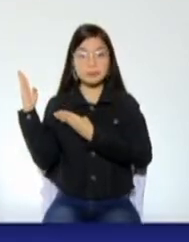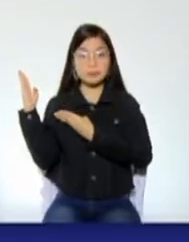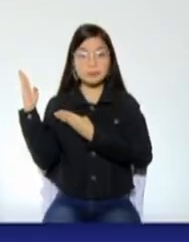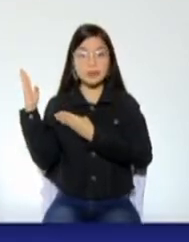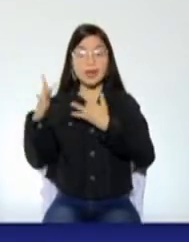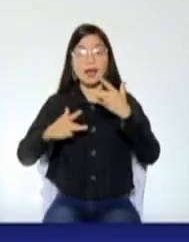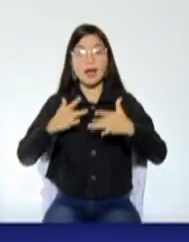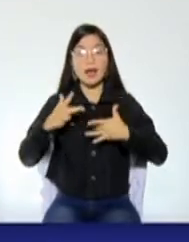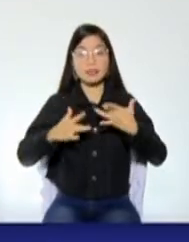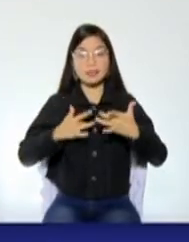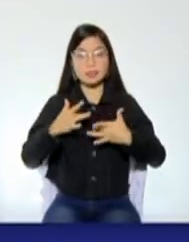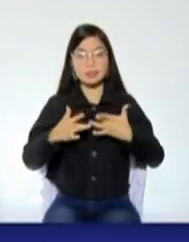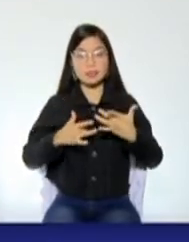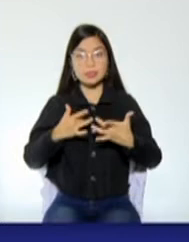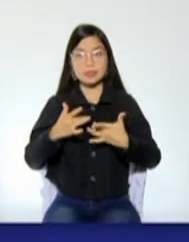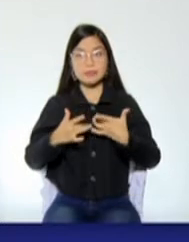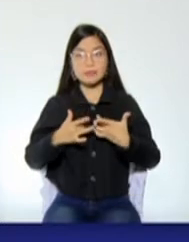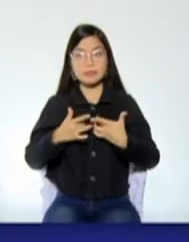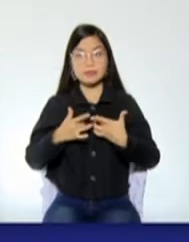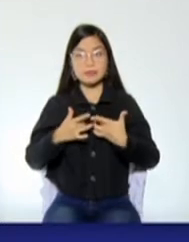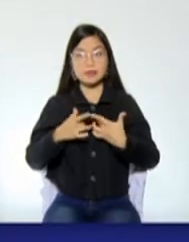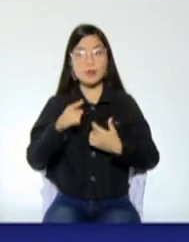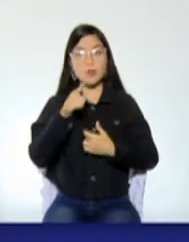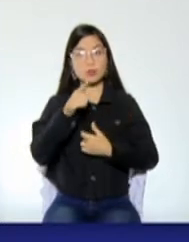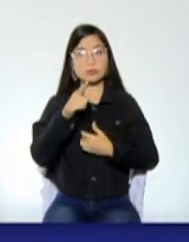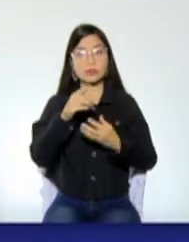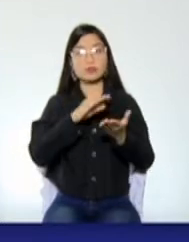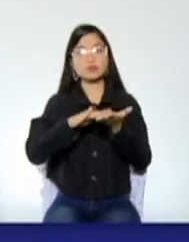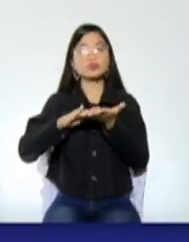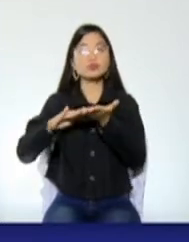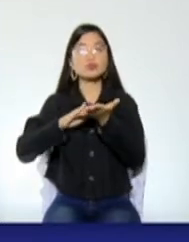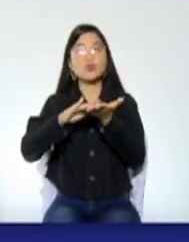estar presentando para su solución.